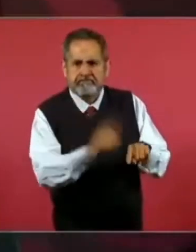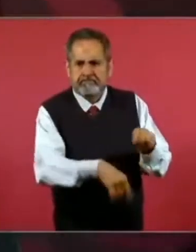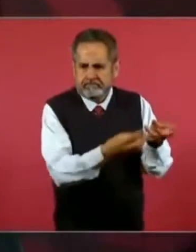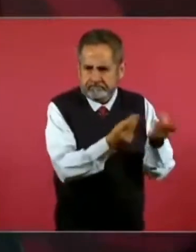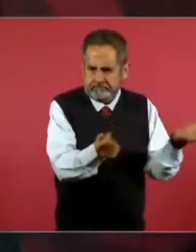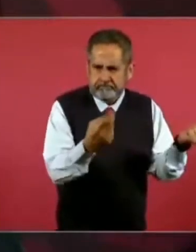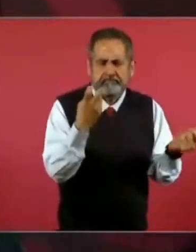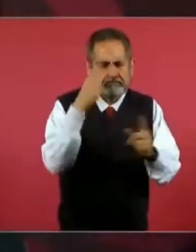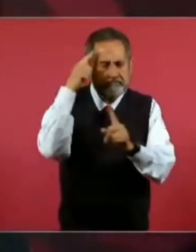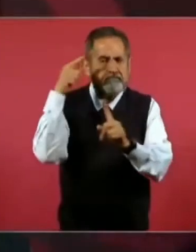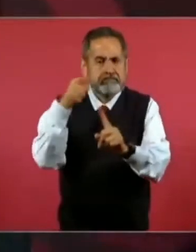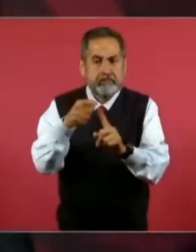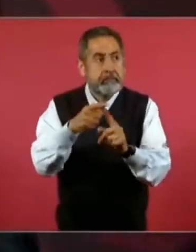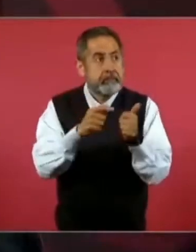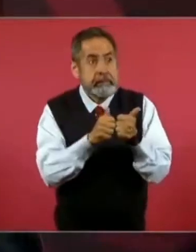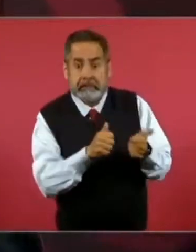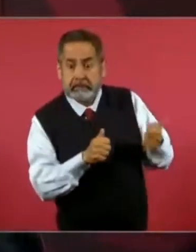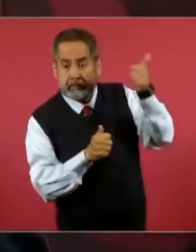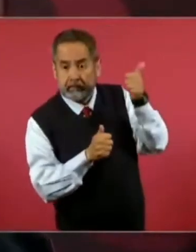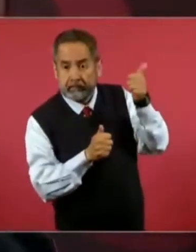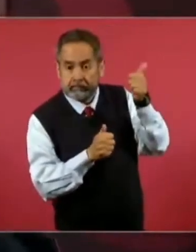sobre todo arriba.